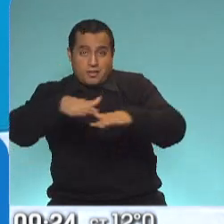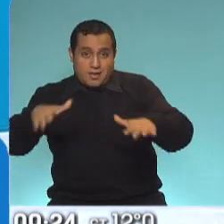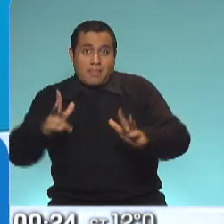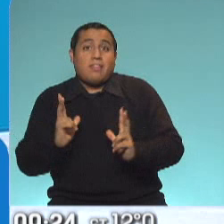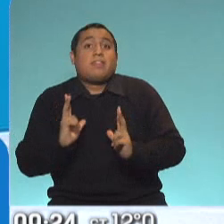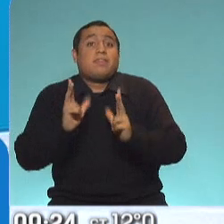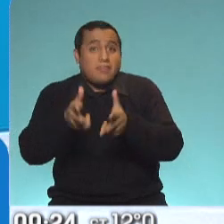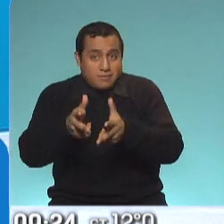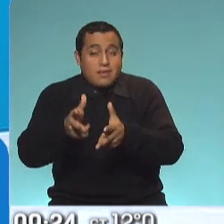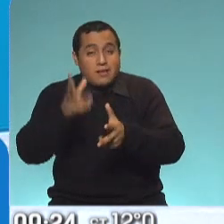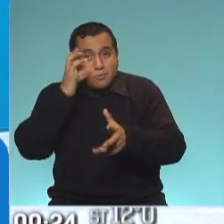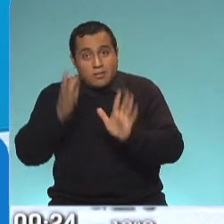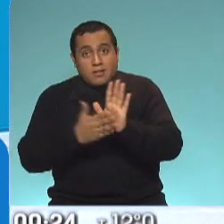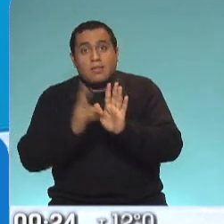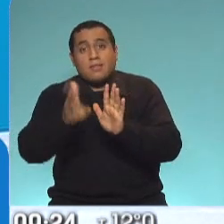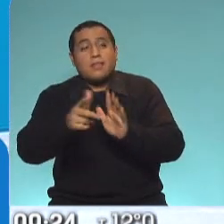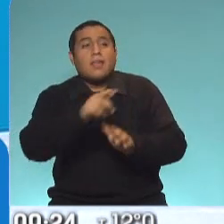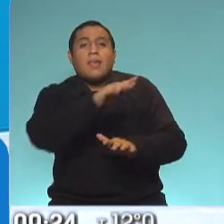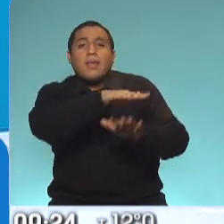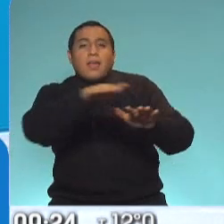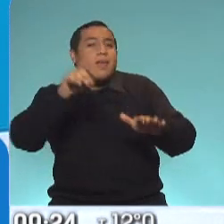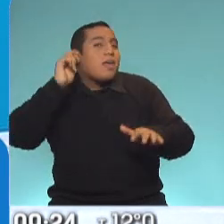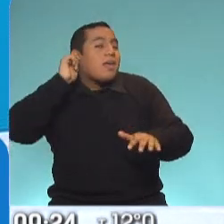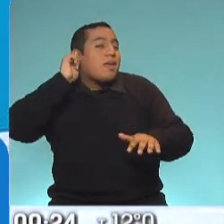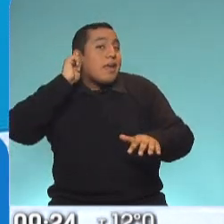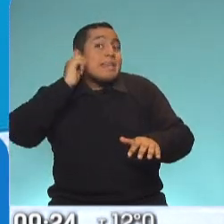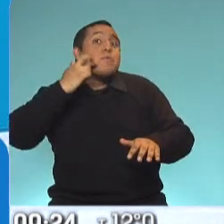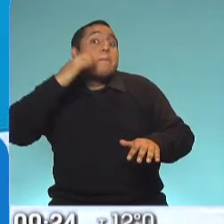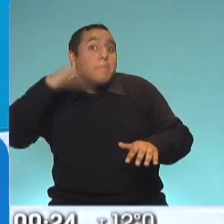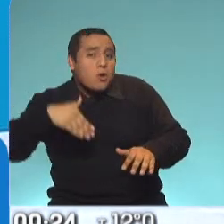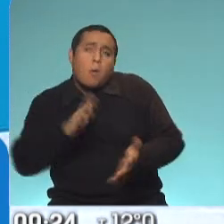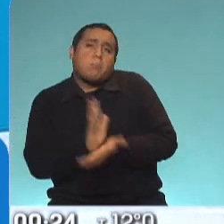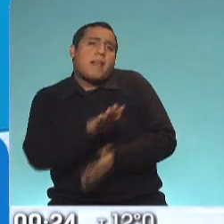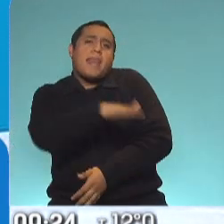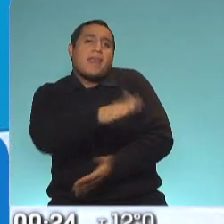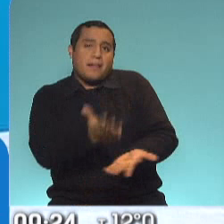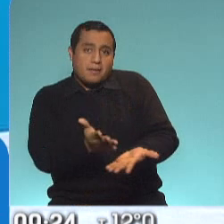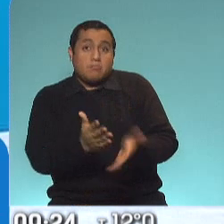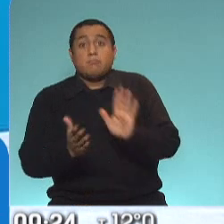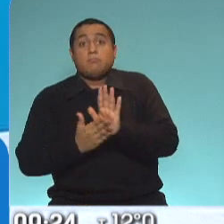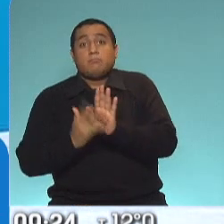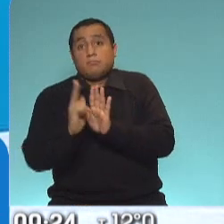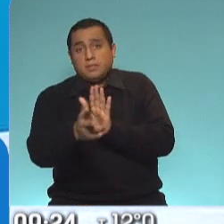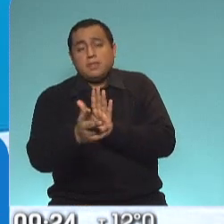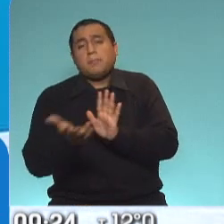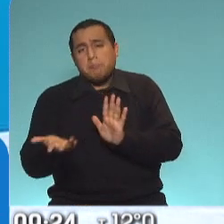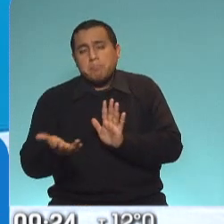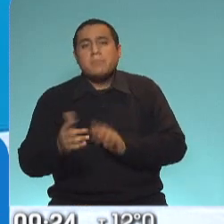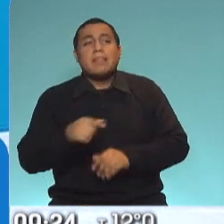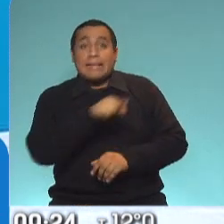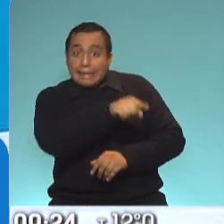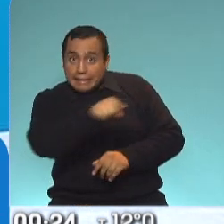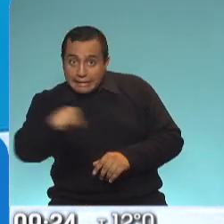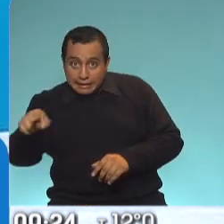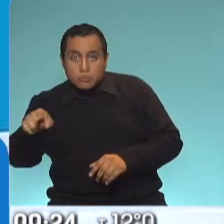que todas las personas menores de 19 años son niños. Y por eso se considera también ahí. En esos